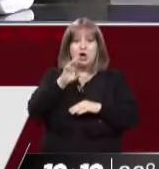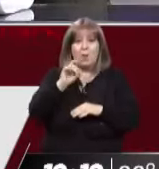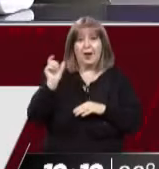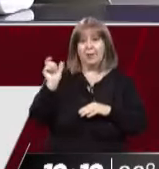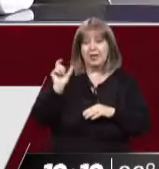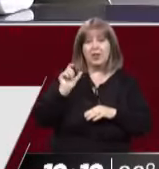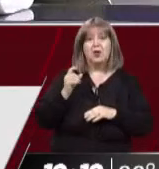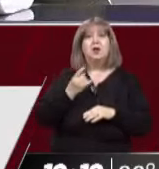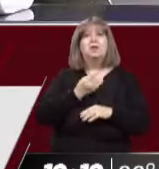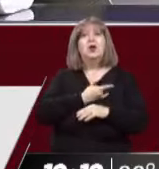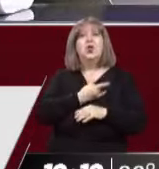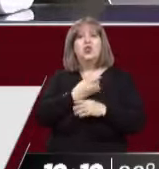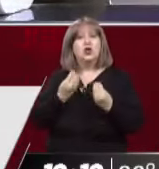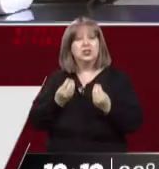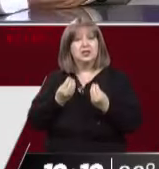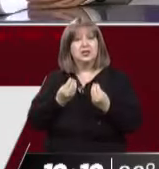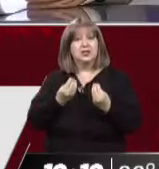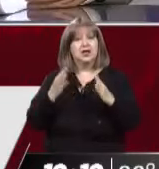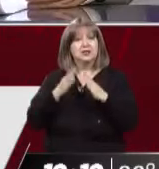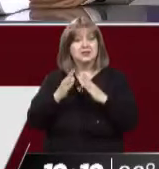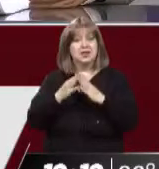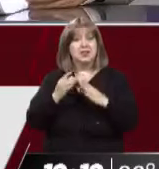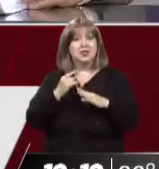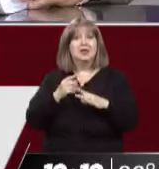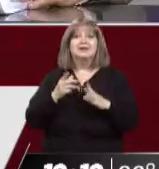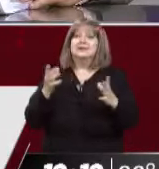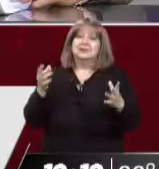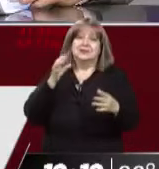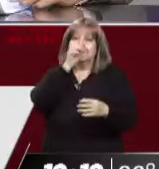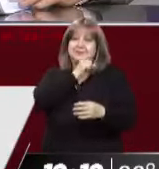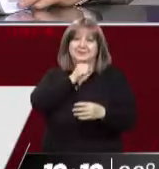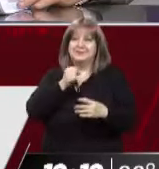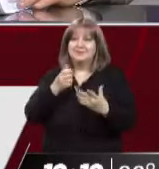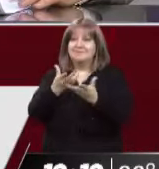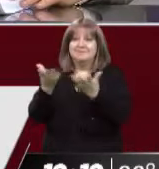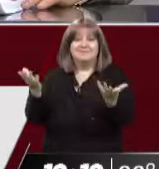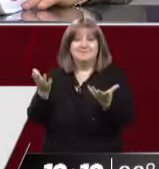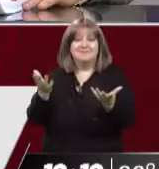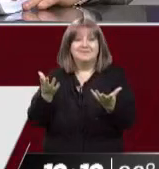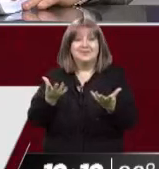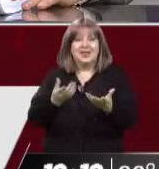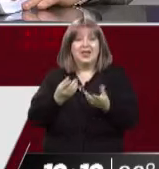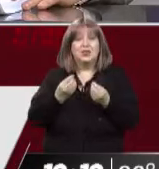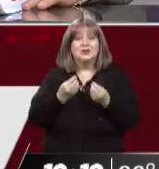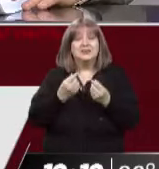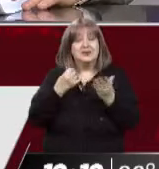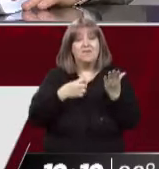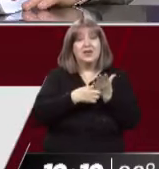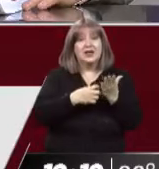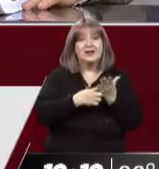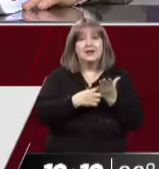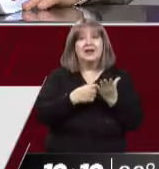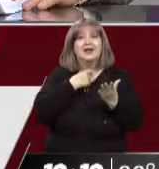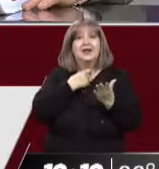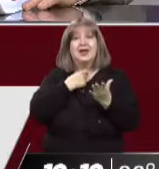apellido, pero no logran encontrarla, ¿o cómo es el escollo? Es que hay un pacto de silencio. Y es por eso que lo que intentan desde la fiscalía es